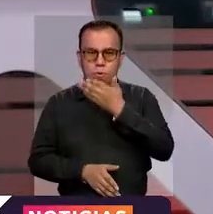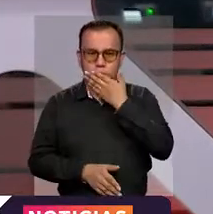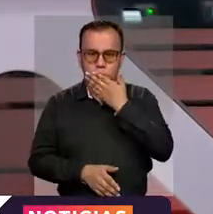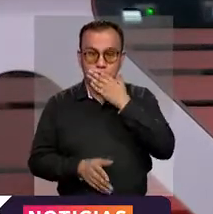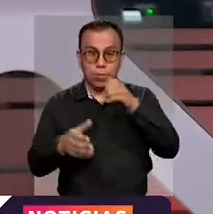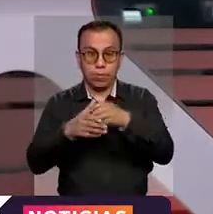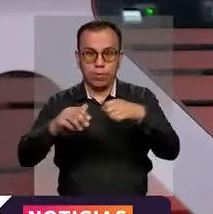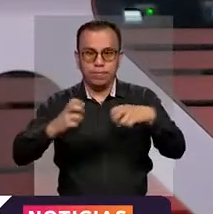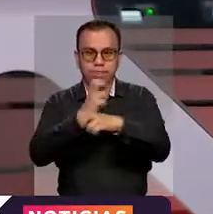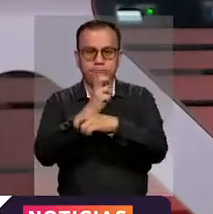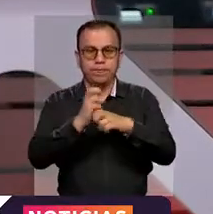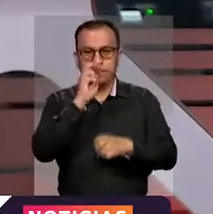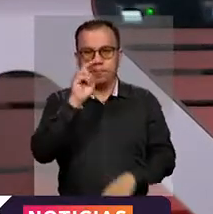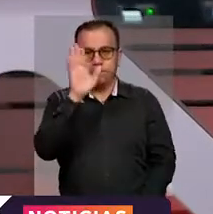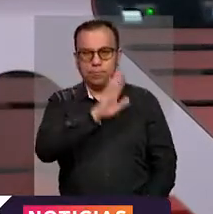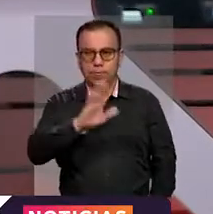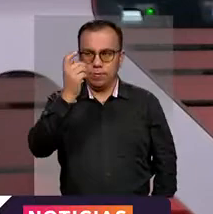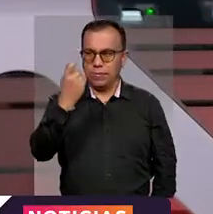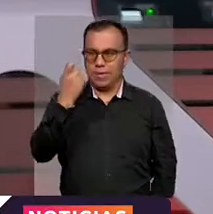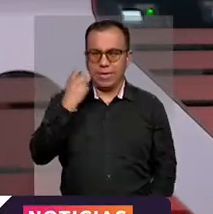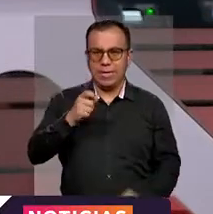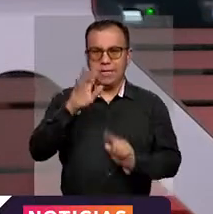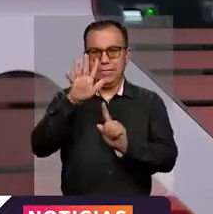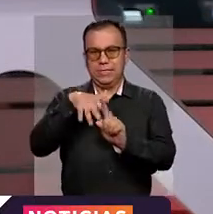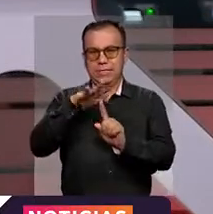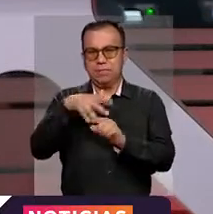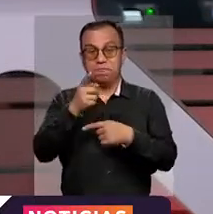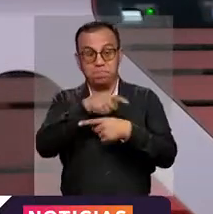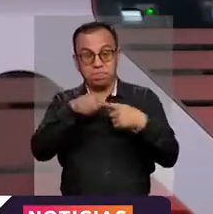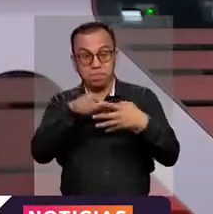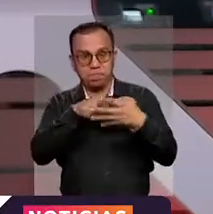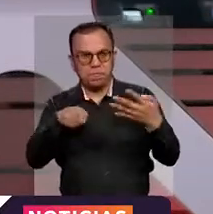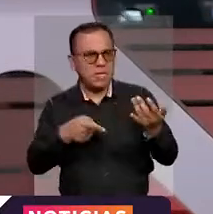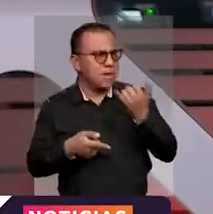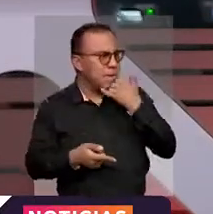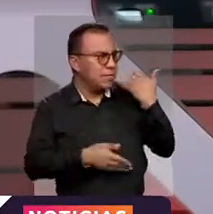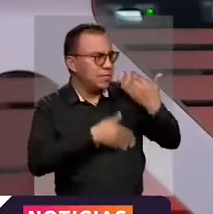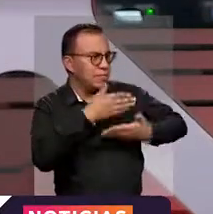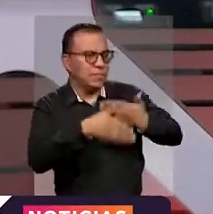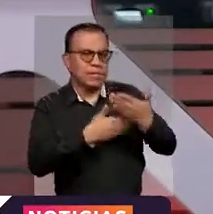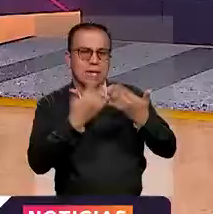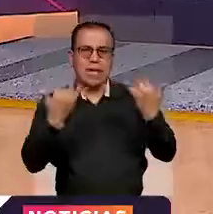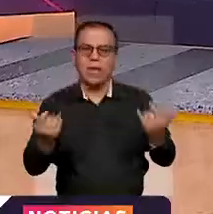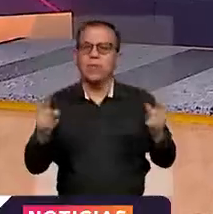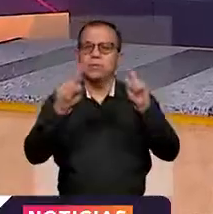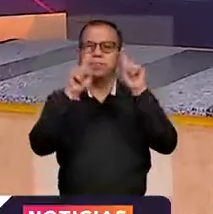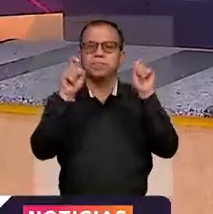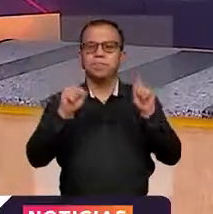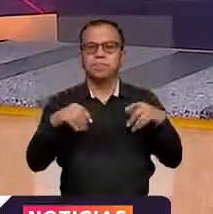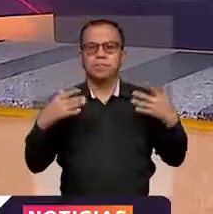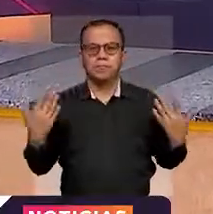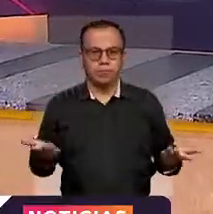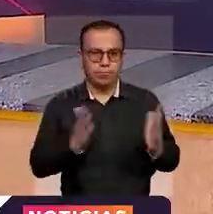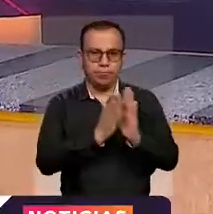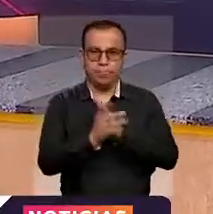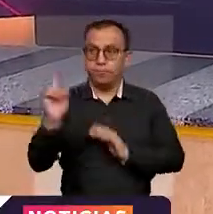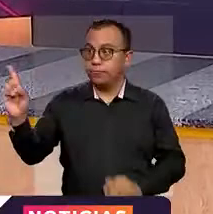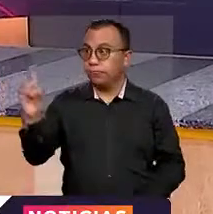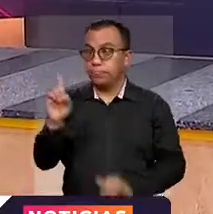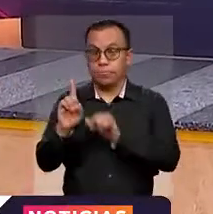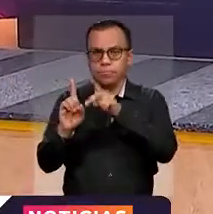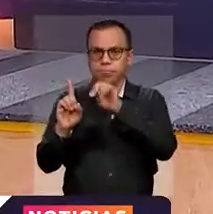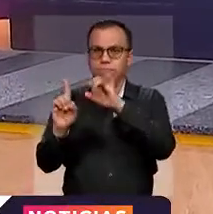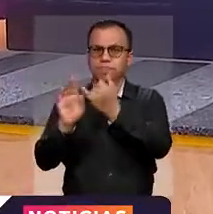Parque Nacional desde hace cerca de 5 semanas. ¿Qué dice la familia del pequeño y cómo ha evolucionado este tema? Andrés Zapata se encuentra en el